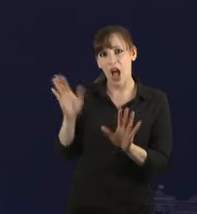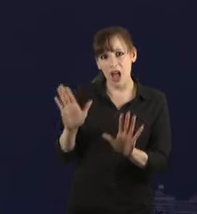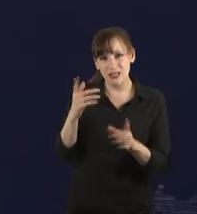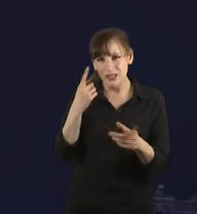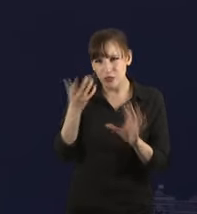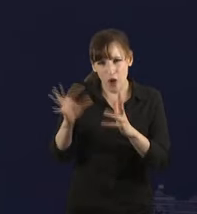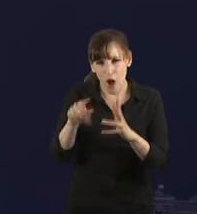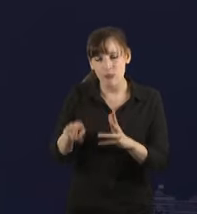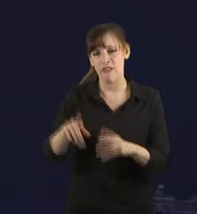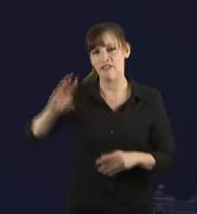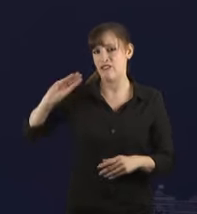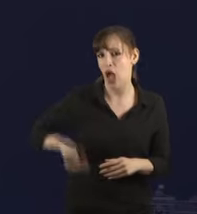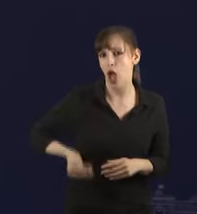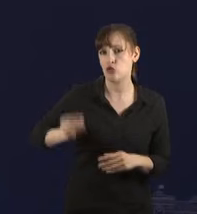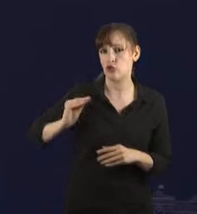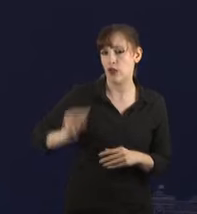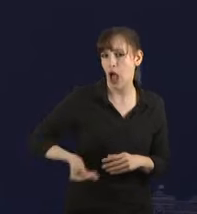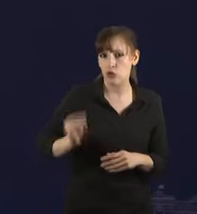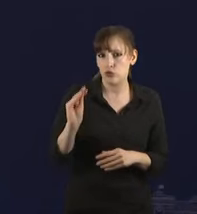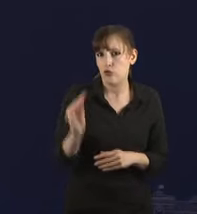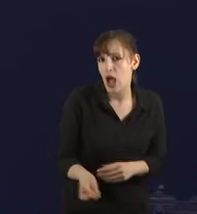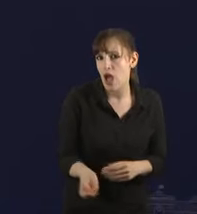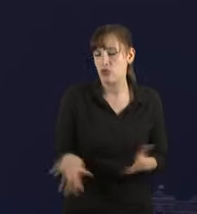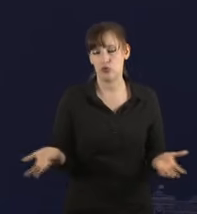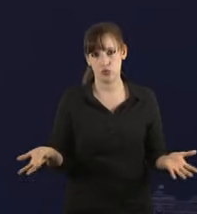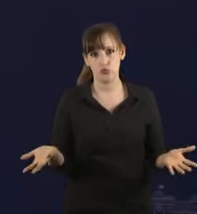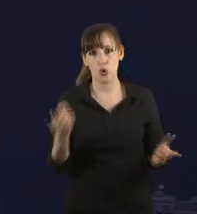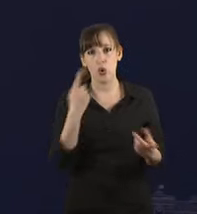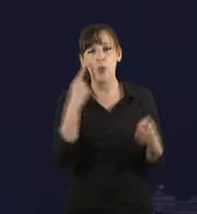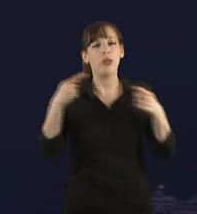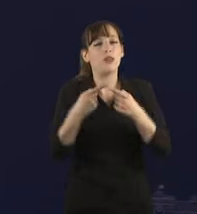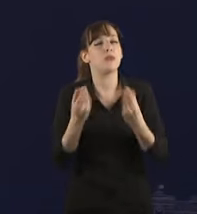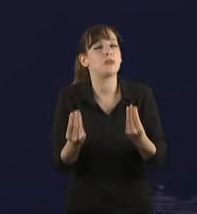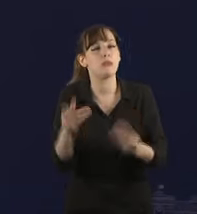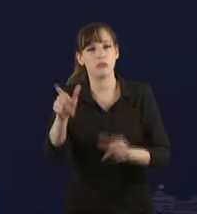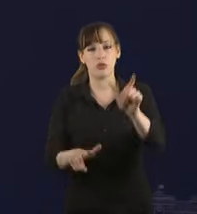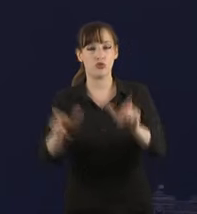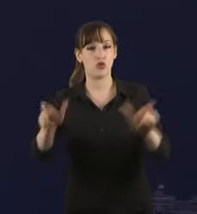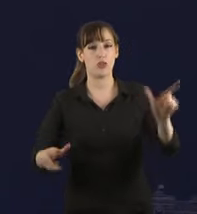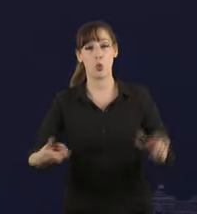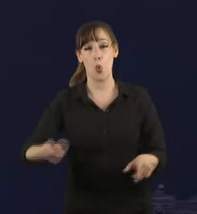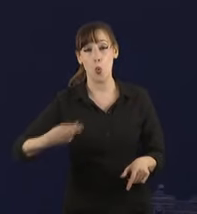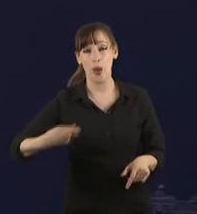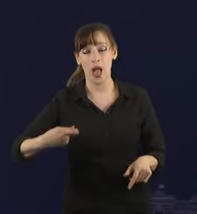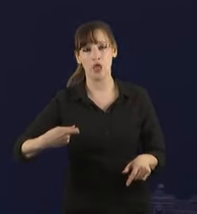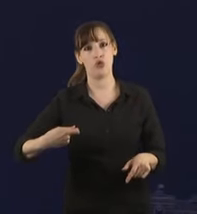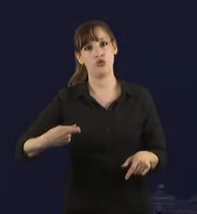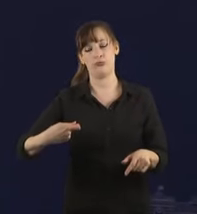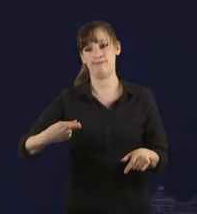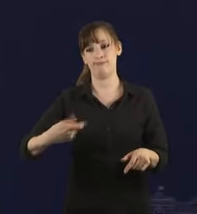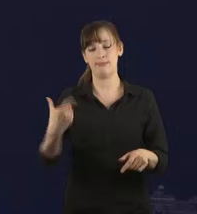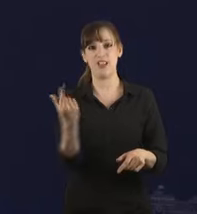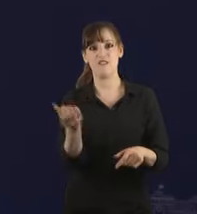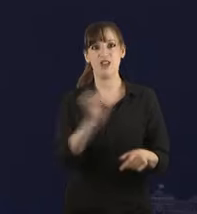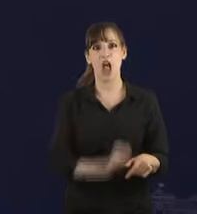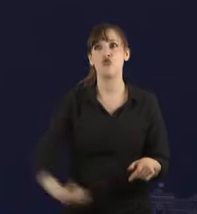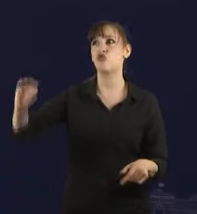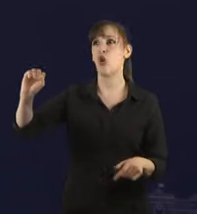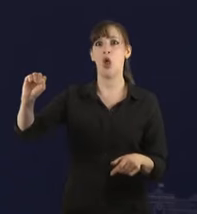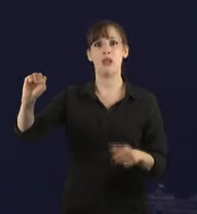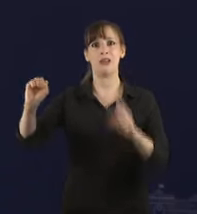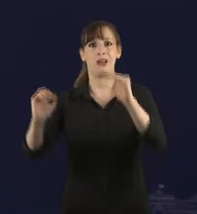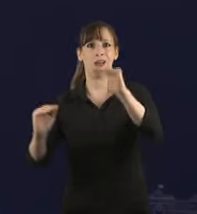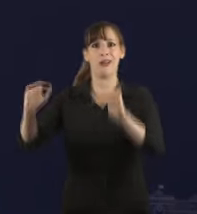que el jubilado el pensionado no no pierda más contra la inflación y no quede sujeto